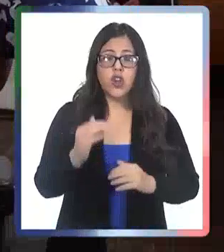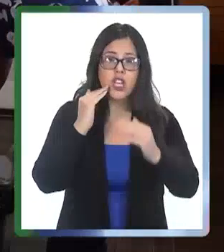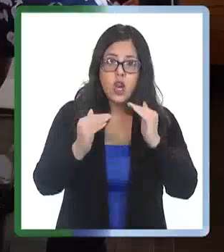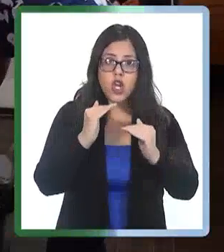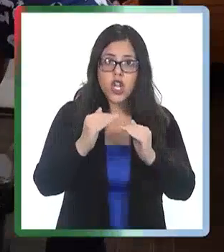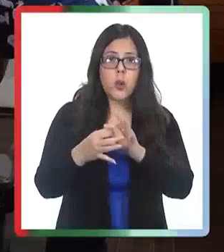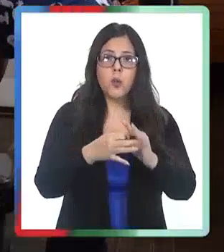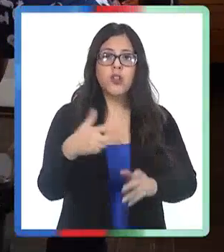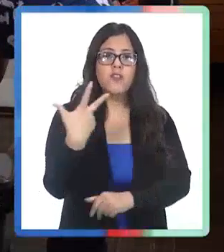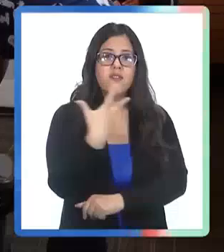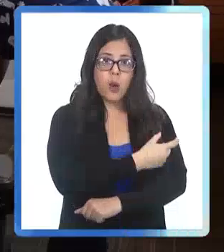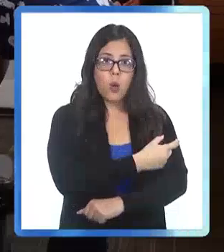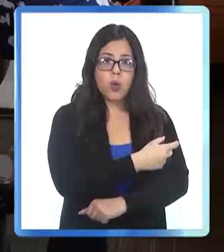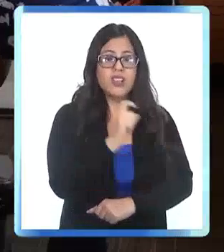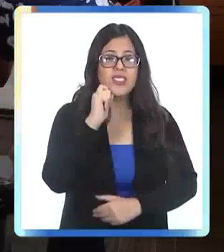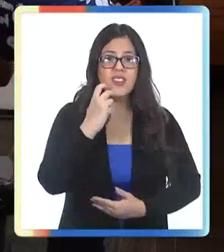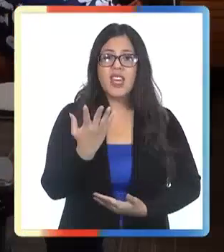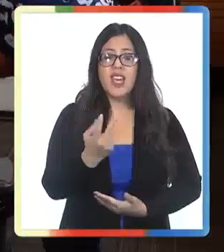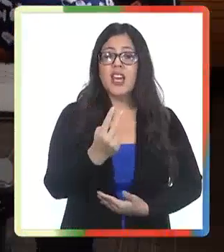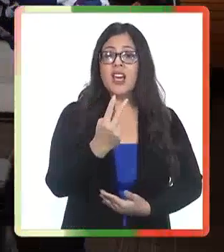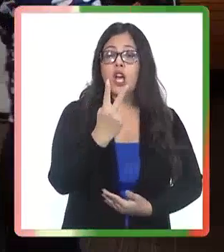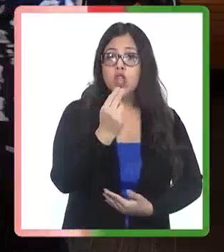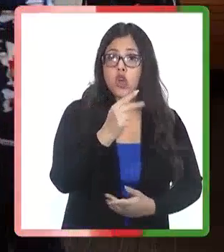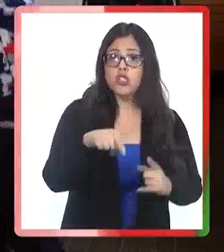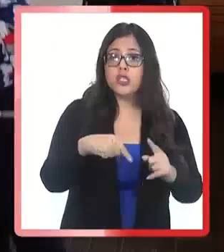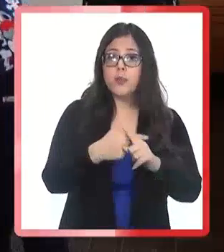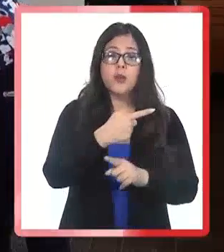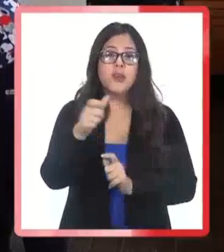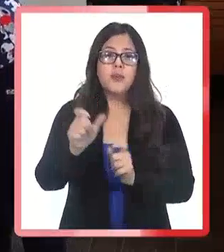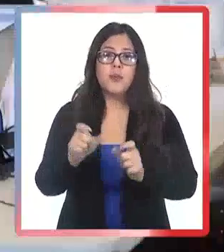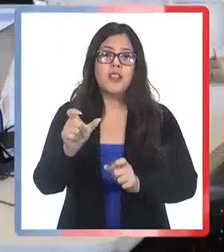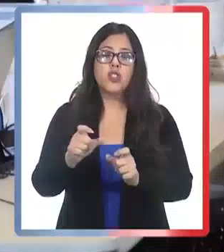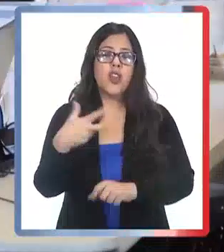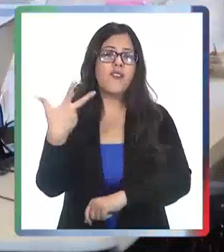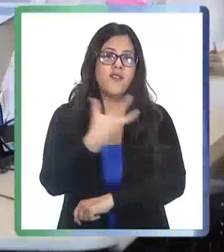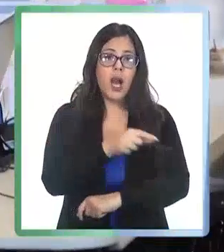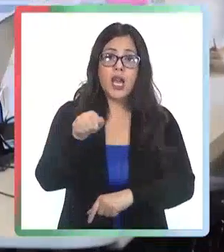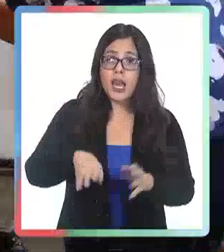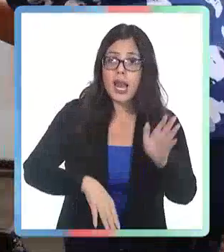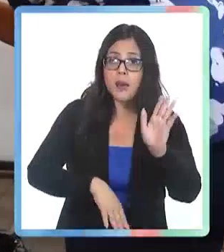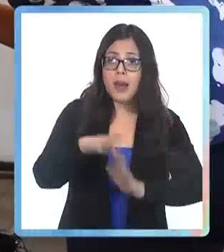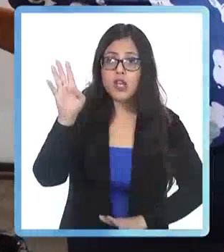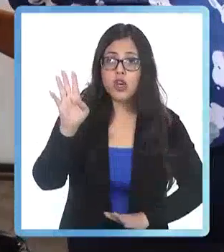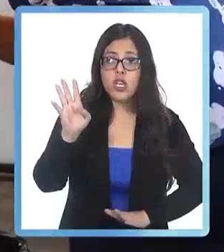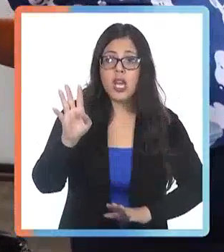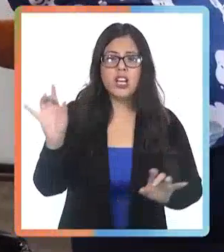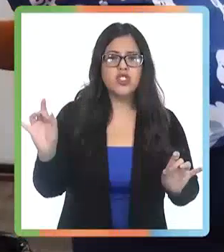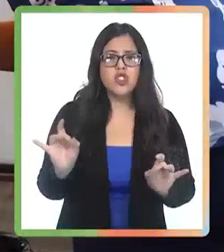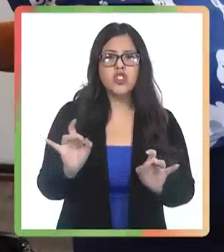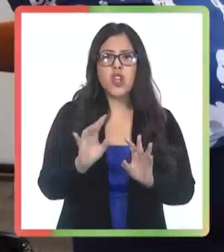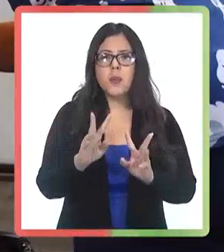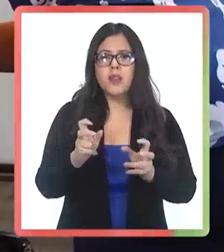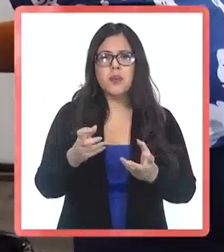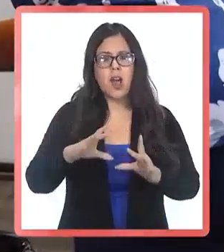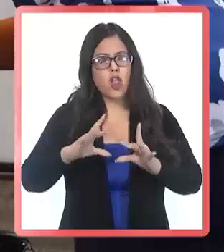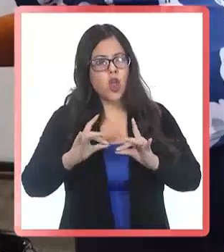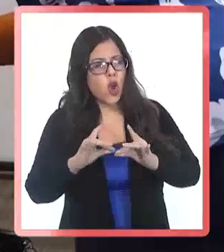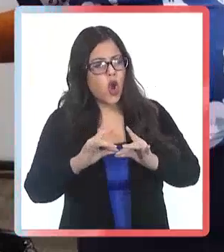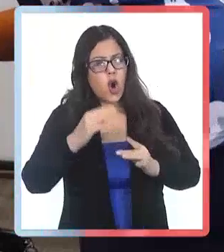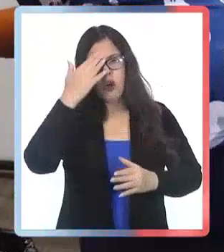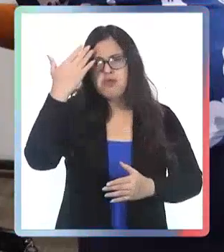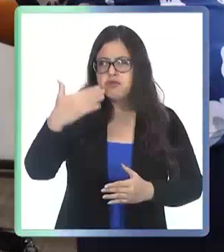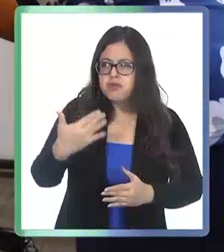0,01% de los niños y niñas, 12 por cada 100.000 vacunados, y la mayoría fueron malestares